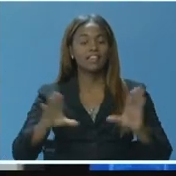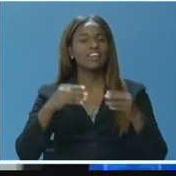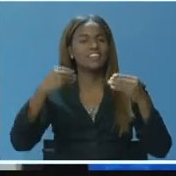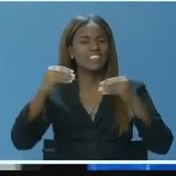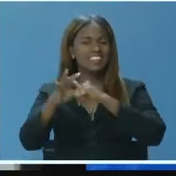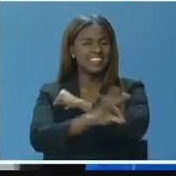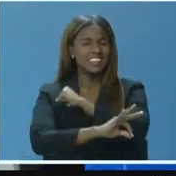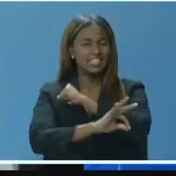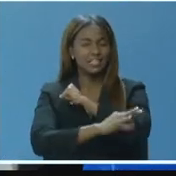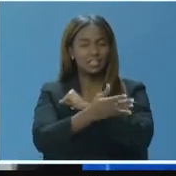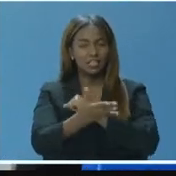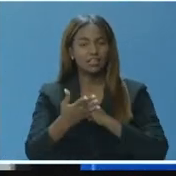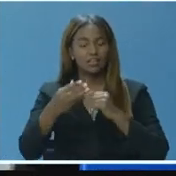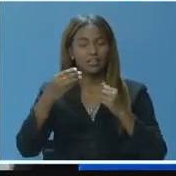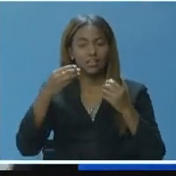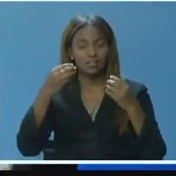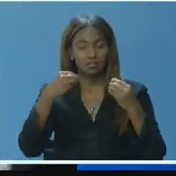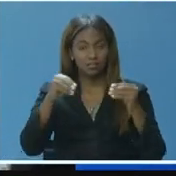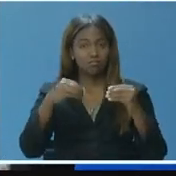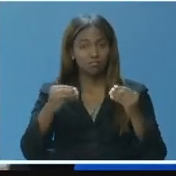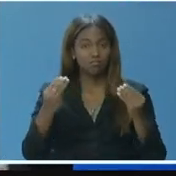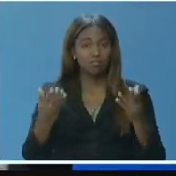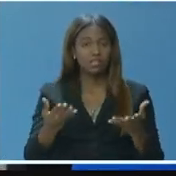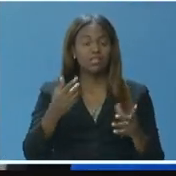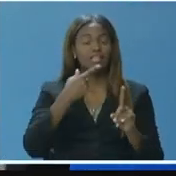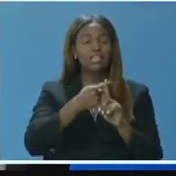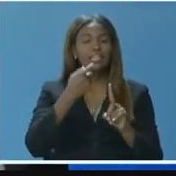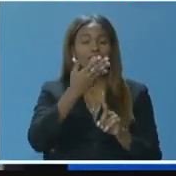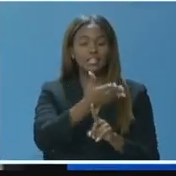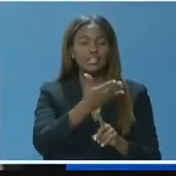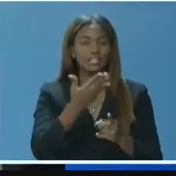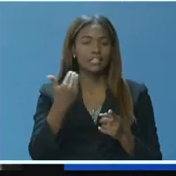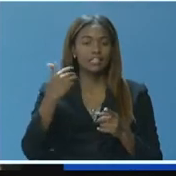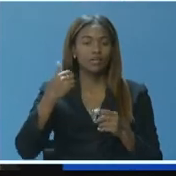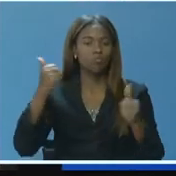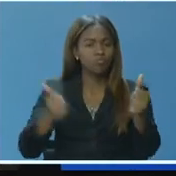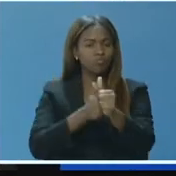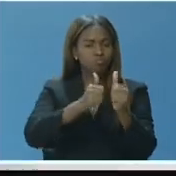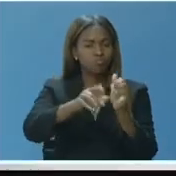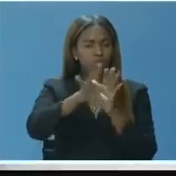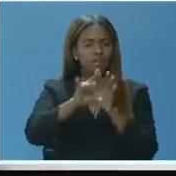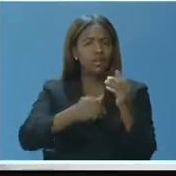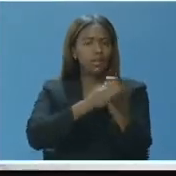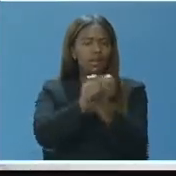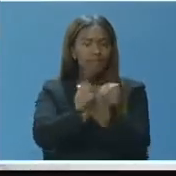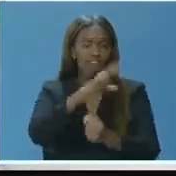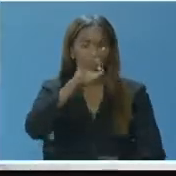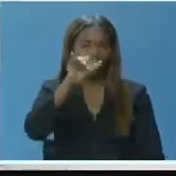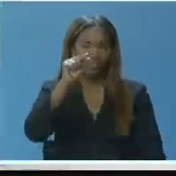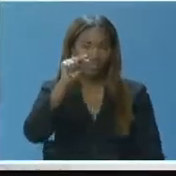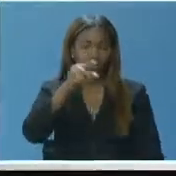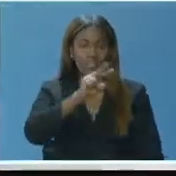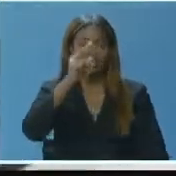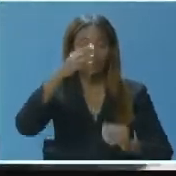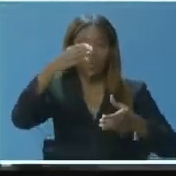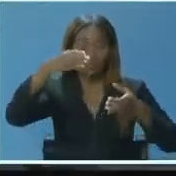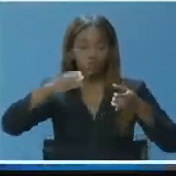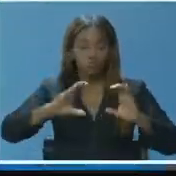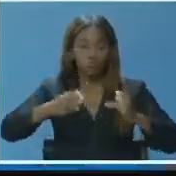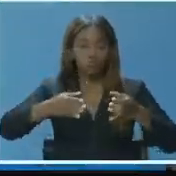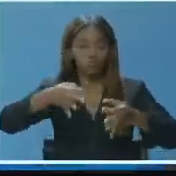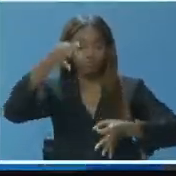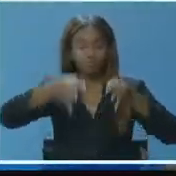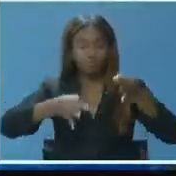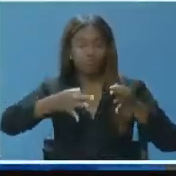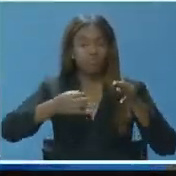la estructura criminal de narcotráfico y lavado de activos desarticulada mediante la Operación Falcón. La segunda sala penal de la Suprema Corte de